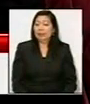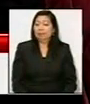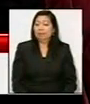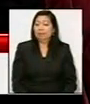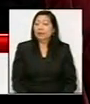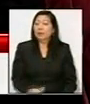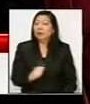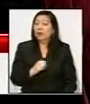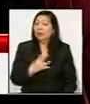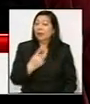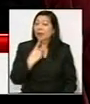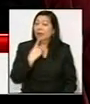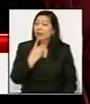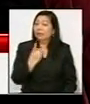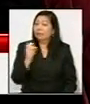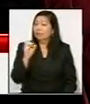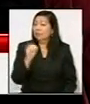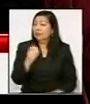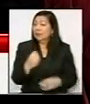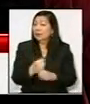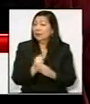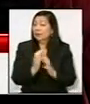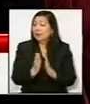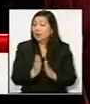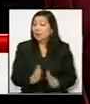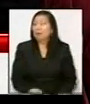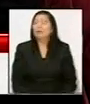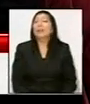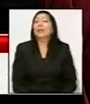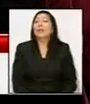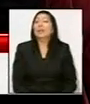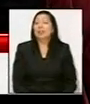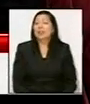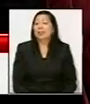quisiera hacer una sugerencia de forma presidenta